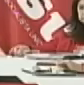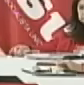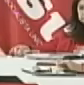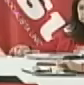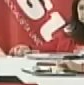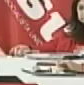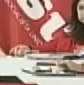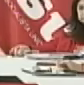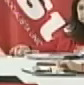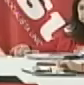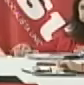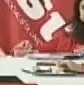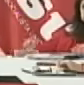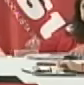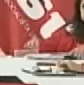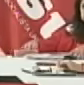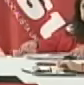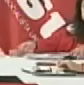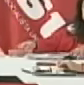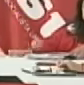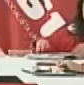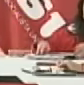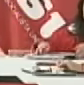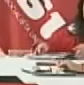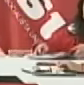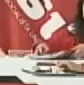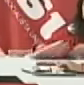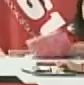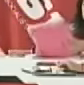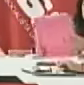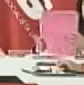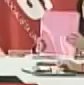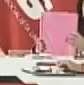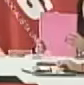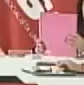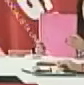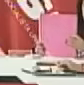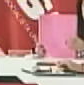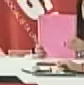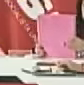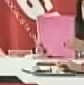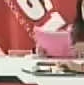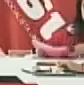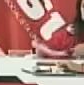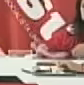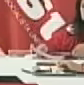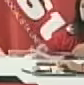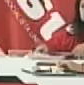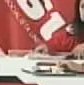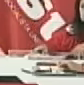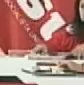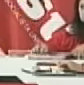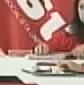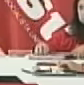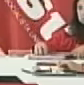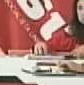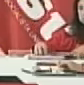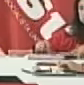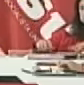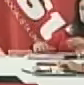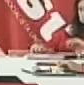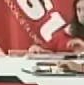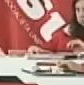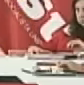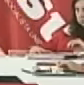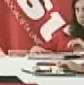y fue echado del poder, golpe de Estado, aprovecharon una enfermedad